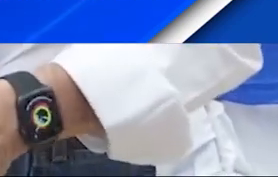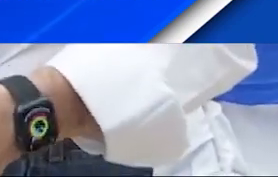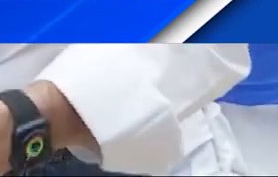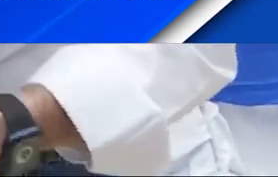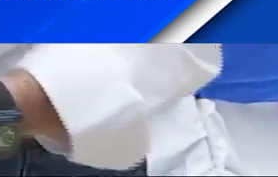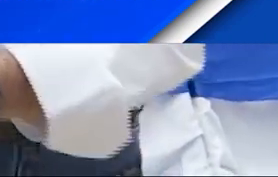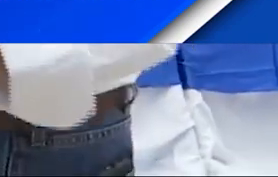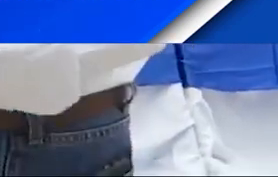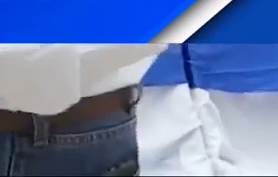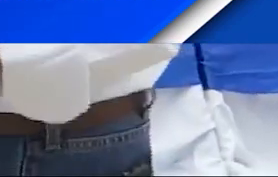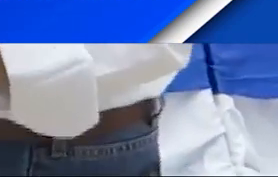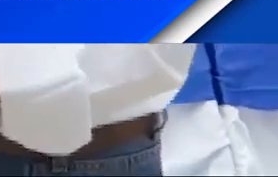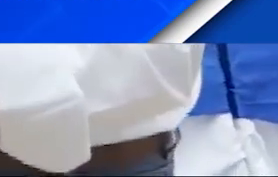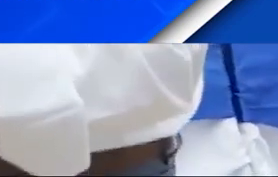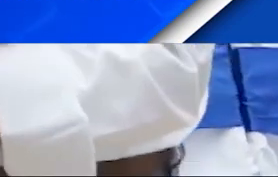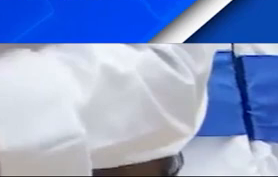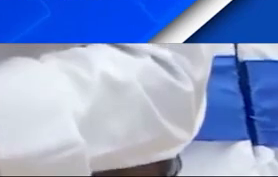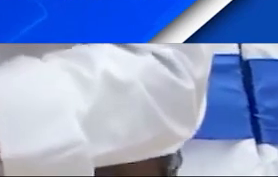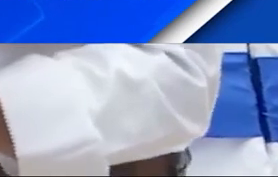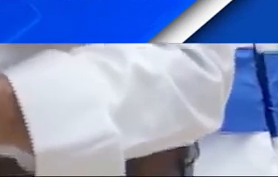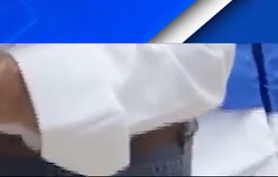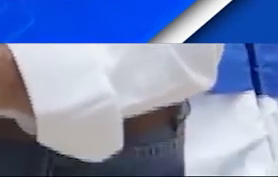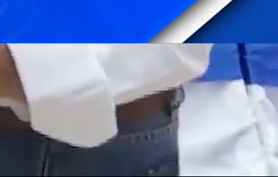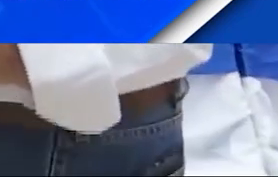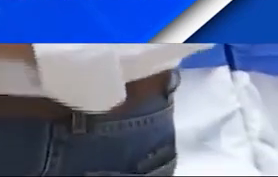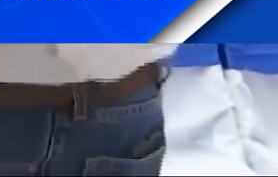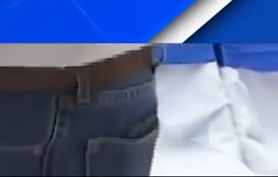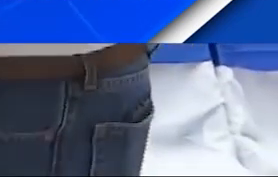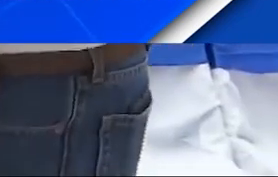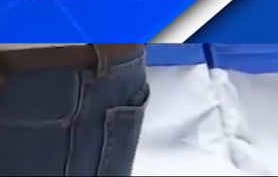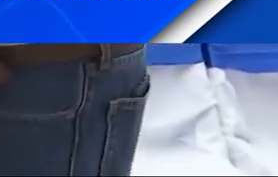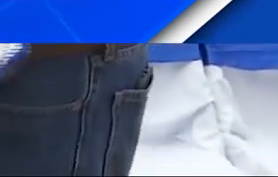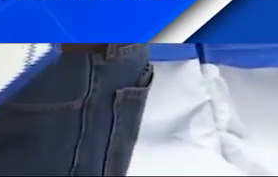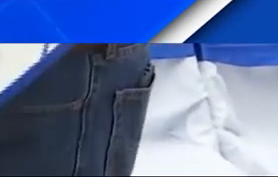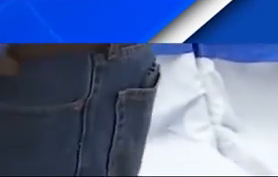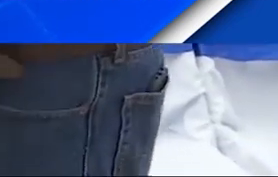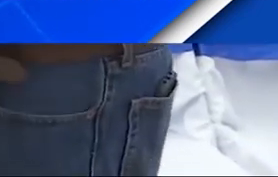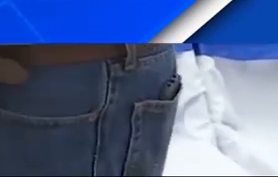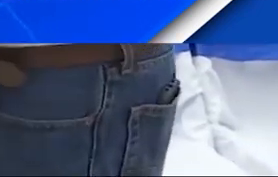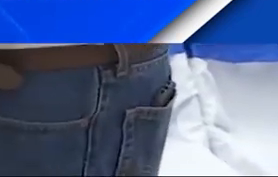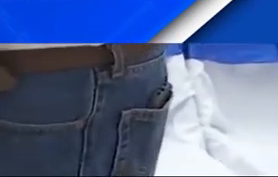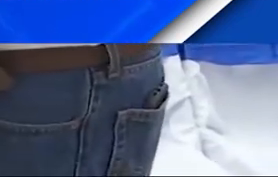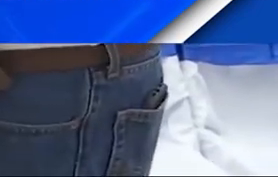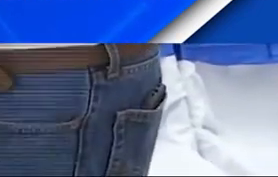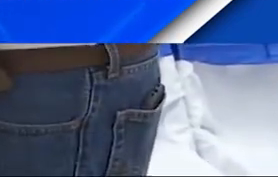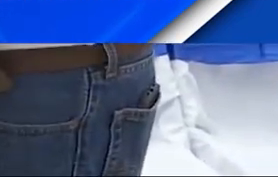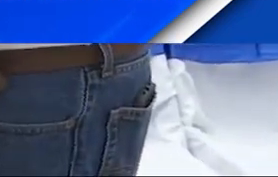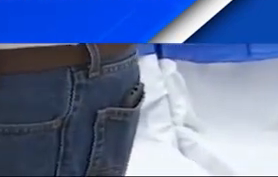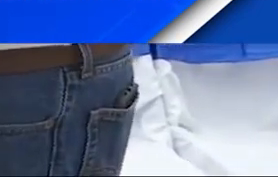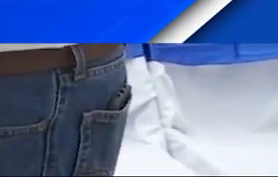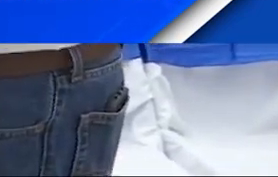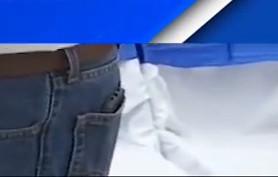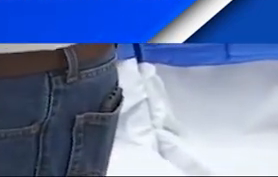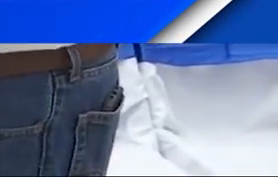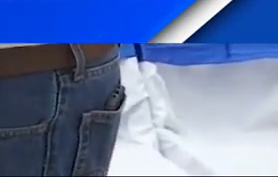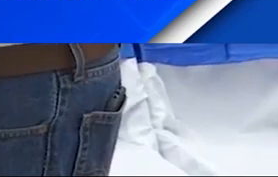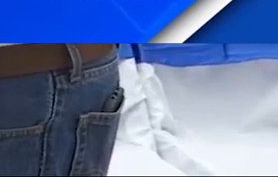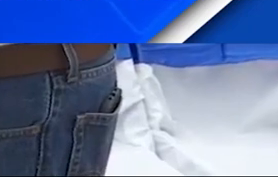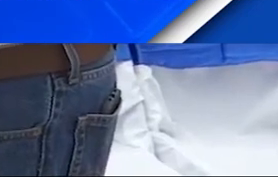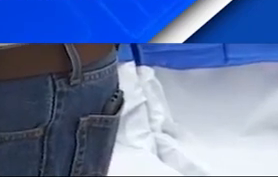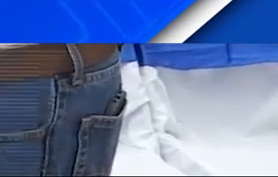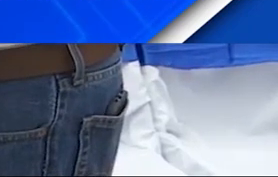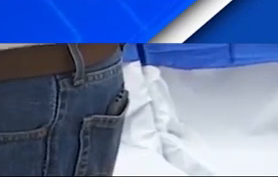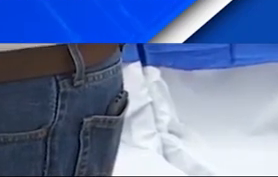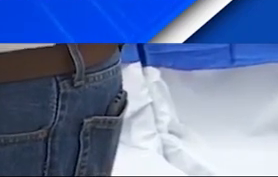Nacional, Gustavo Porras, entregó la medalla Honor en Oro a los familiares. Nuestro compromiso con continuar